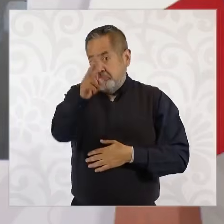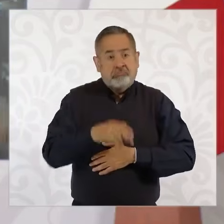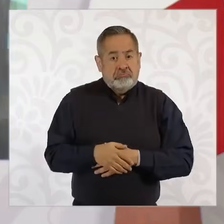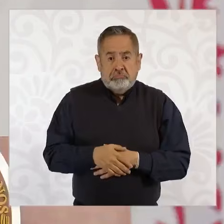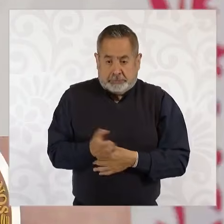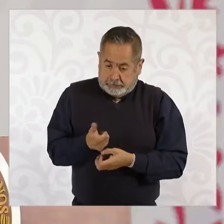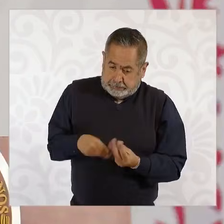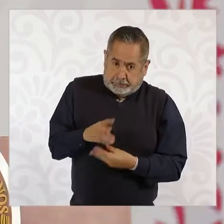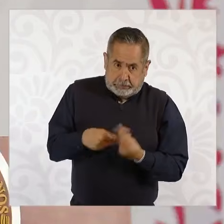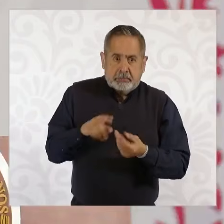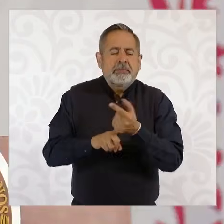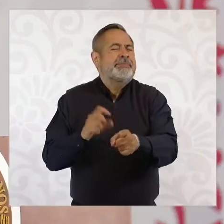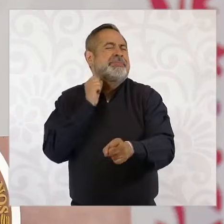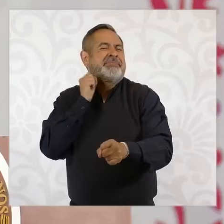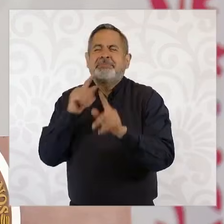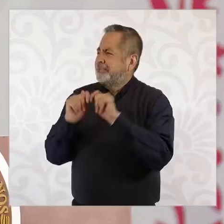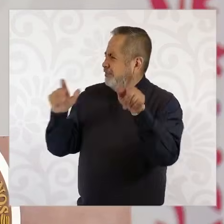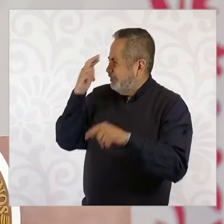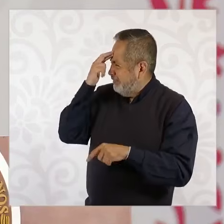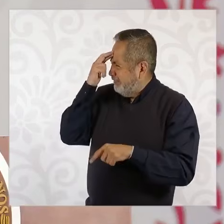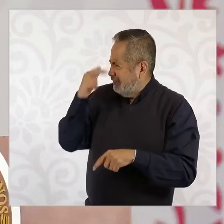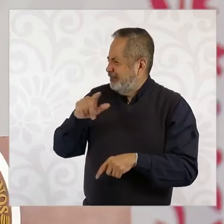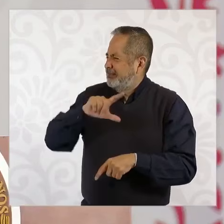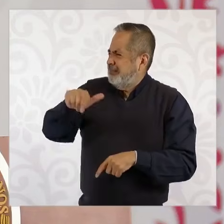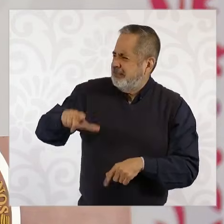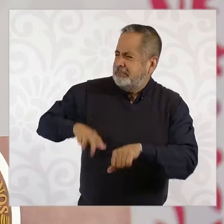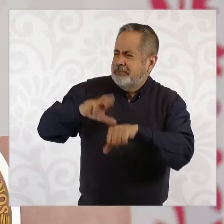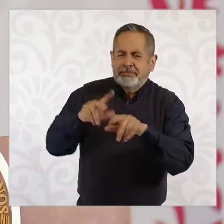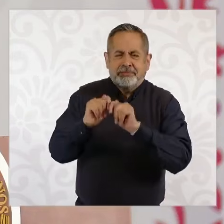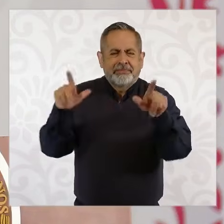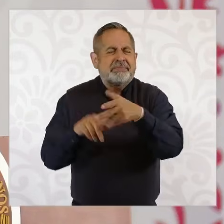nuestro senador de Tlaxcala, ¿cómo se llama? Que fue gobernador de Tlaxcala.